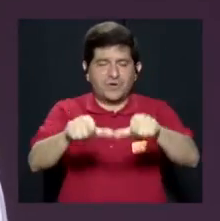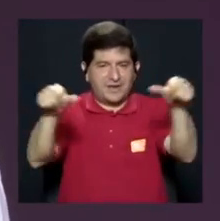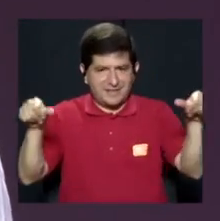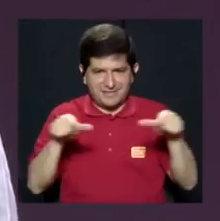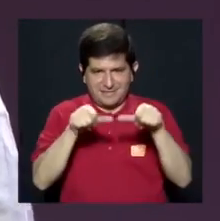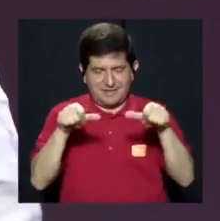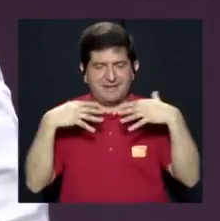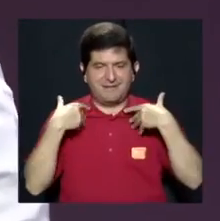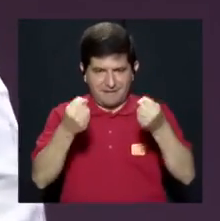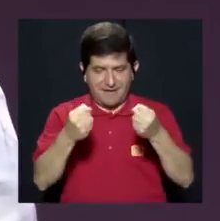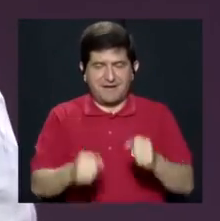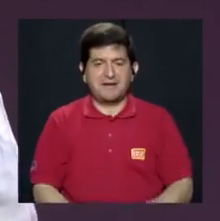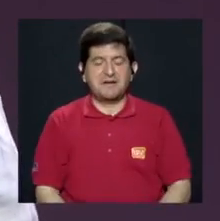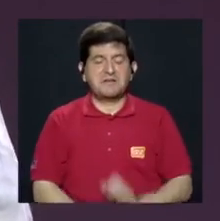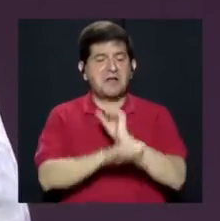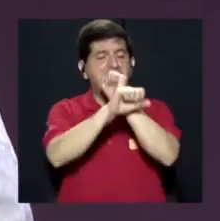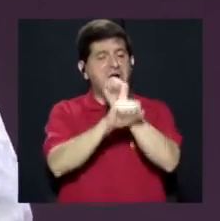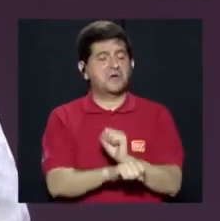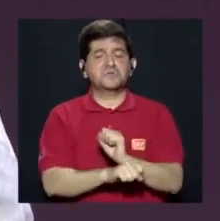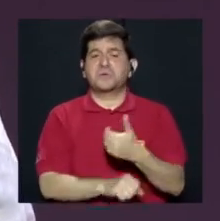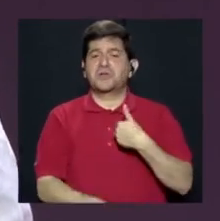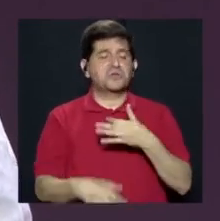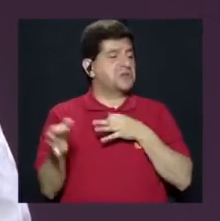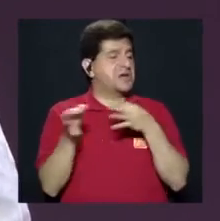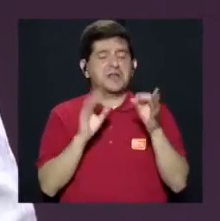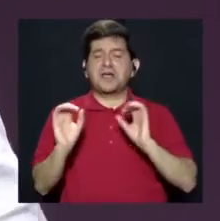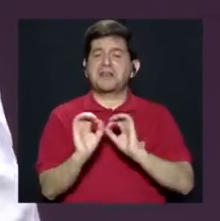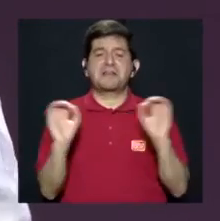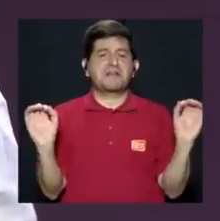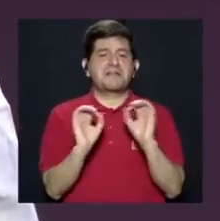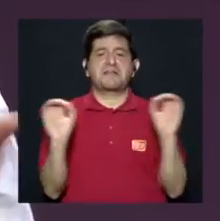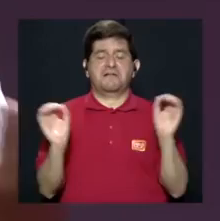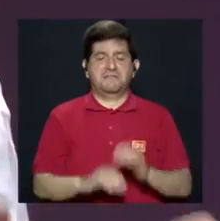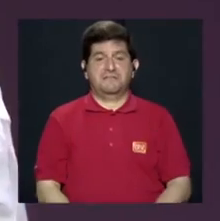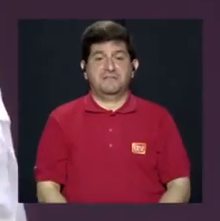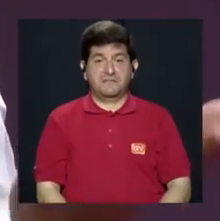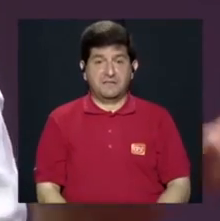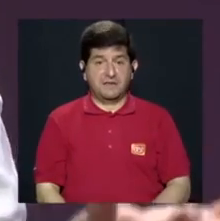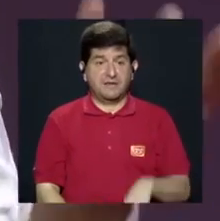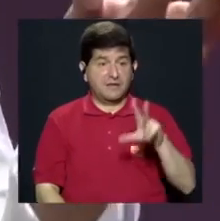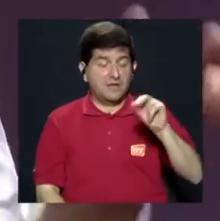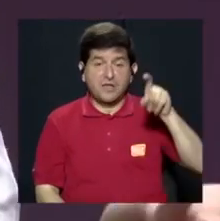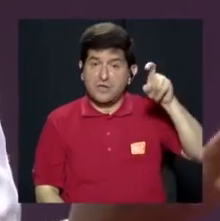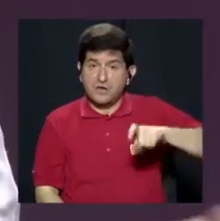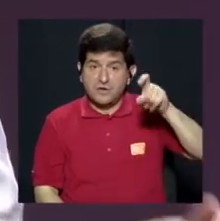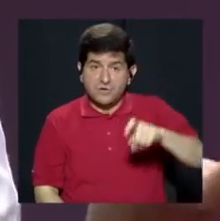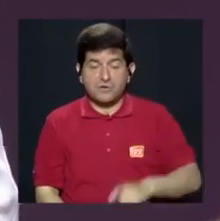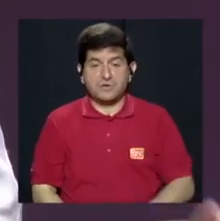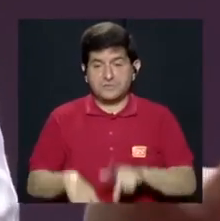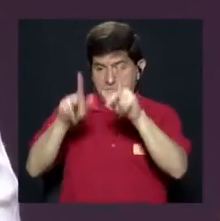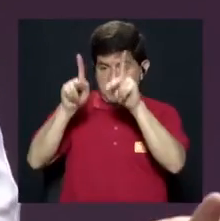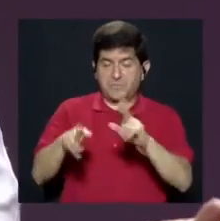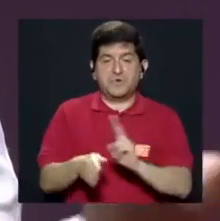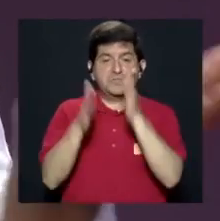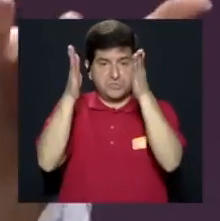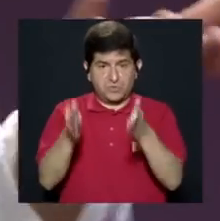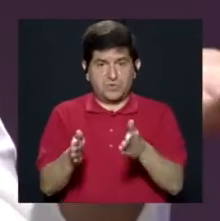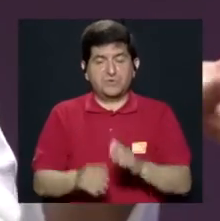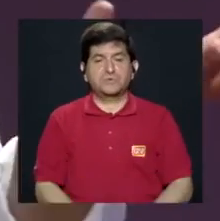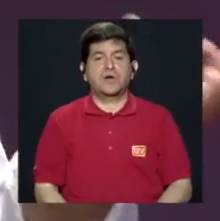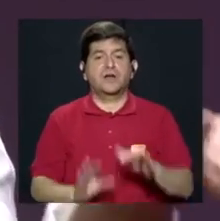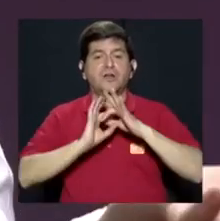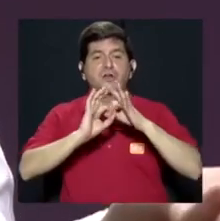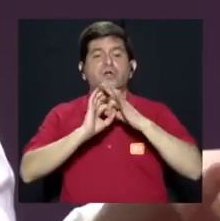área de la salud, está acostumbrado a que no tiene que rendir cuentas y a que no tiene que verse en la persona usuaria del servicio en